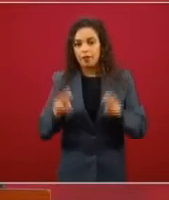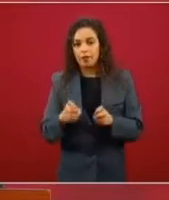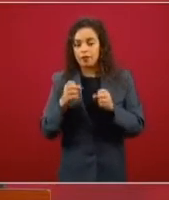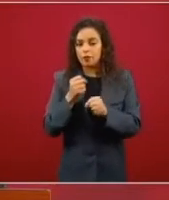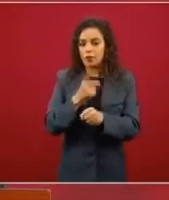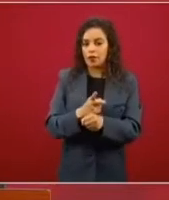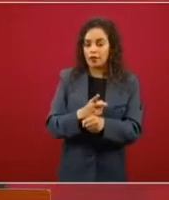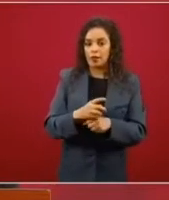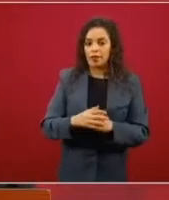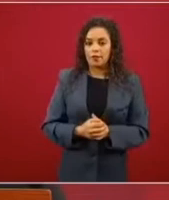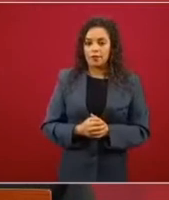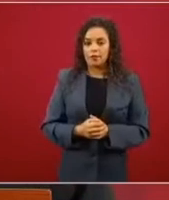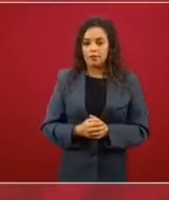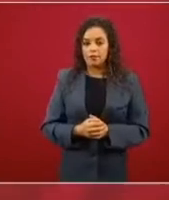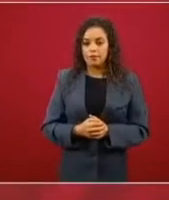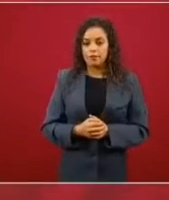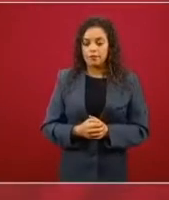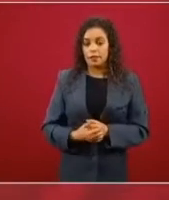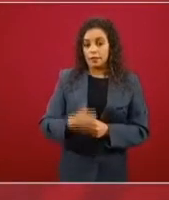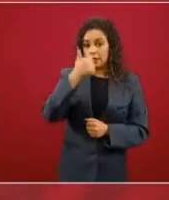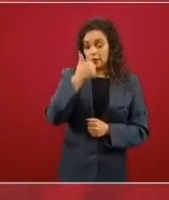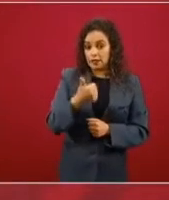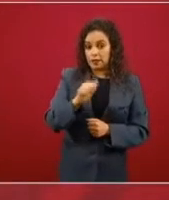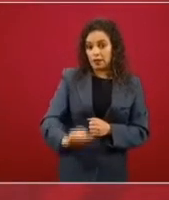en Cancún de 6 a 7 de la mañana,